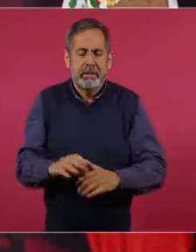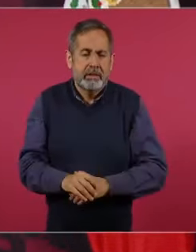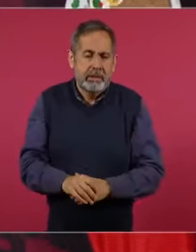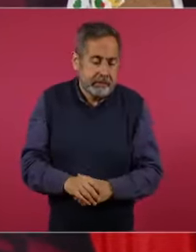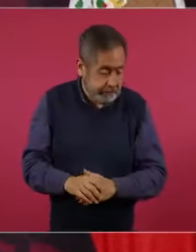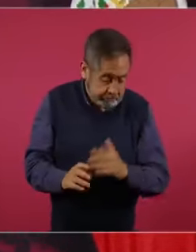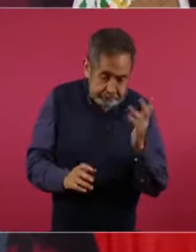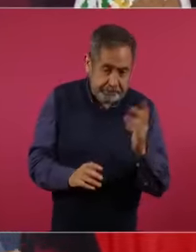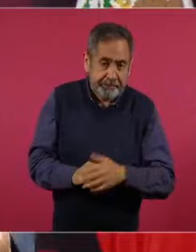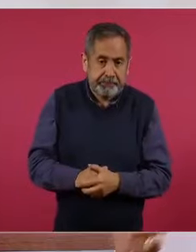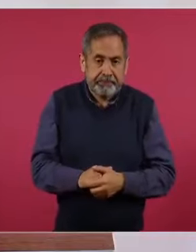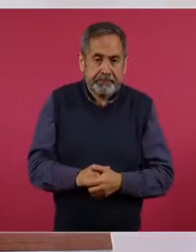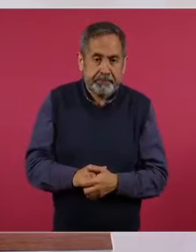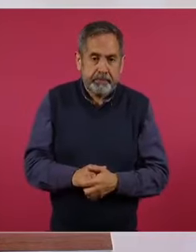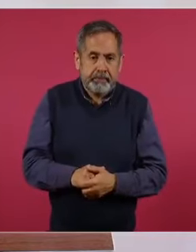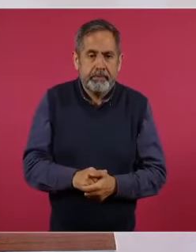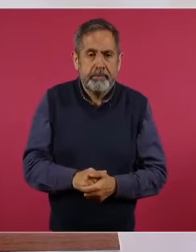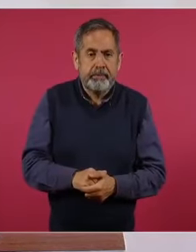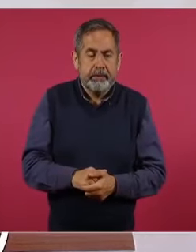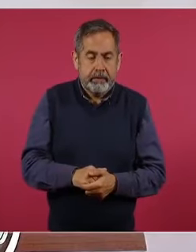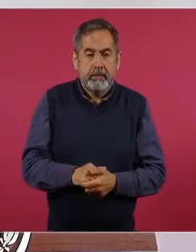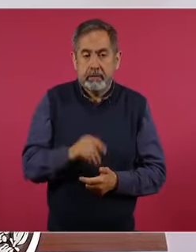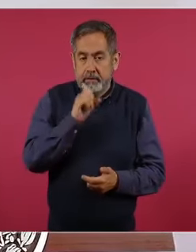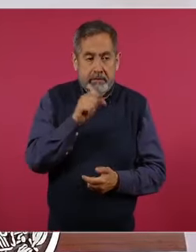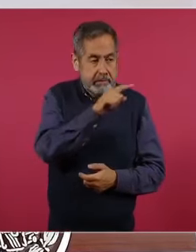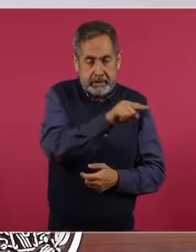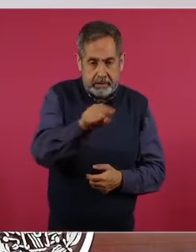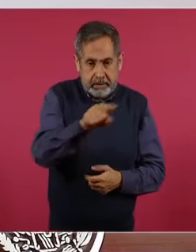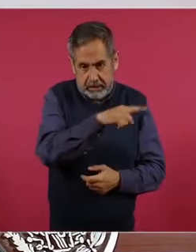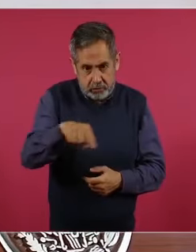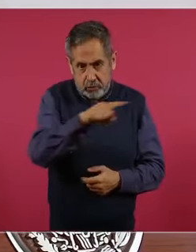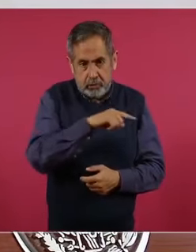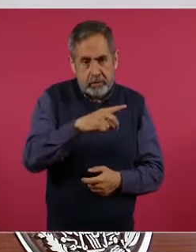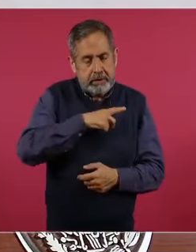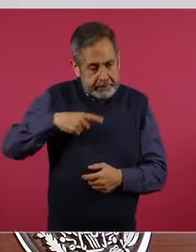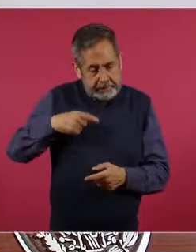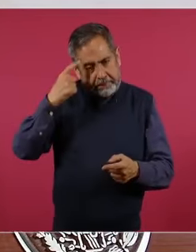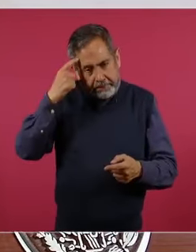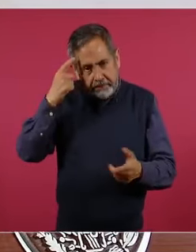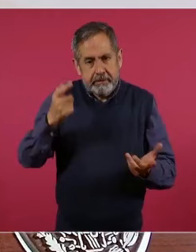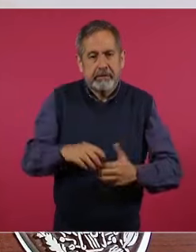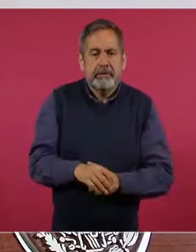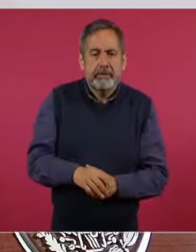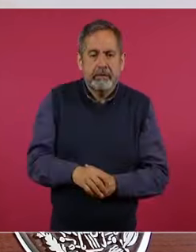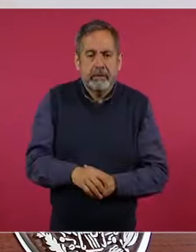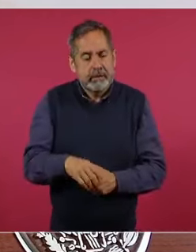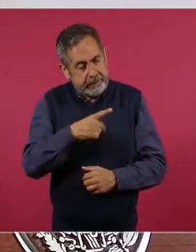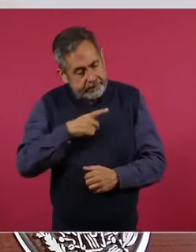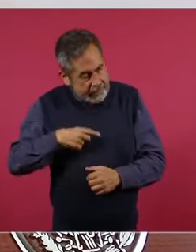y también ellos deben de